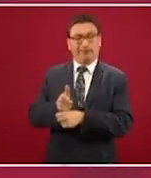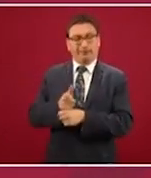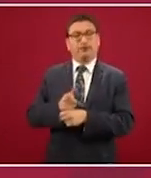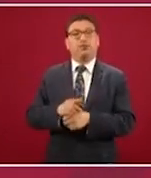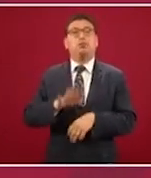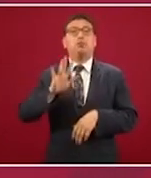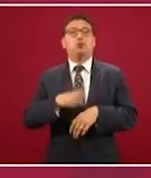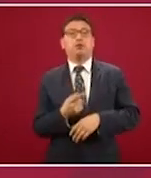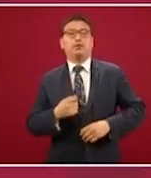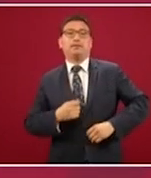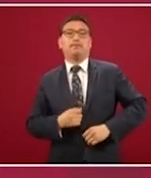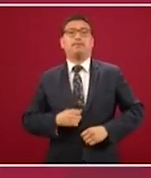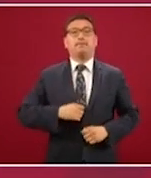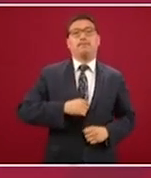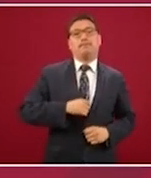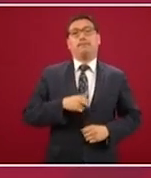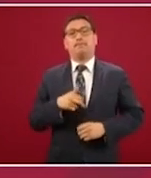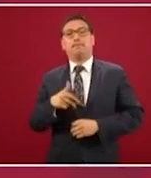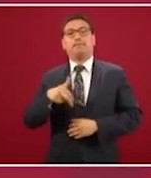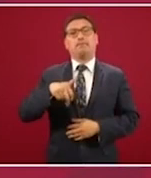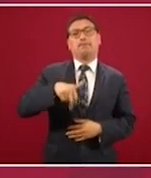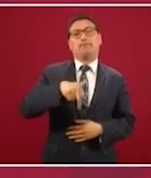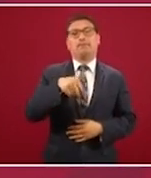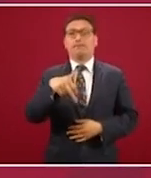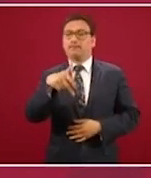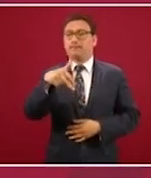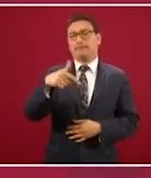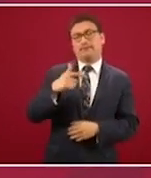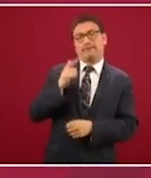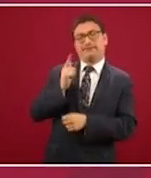porque empiezan a pavonearse.